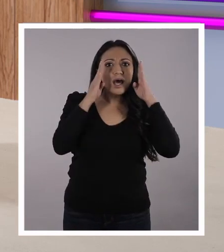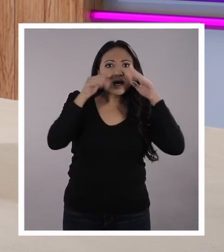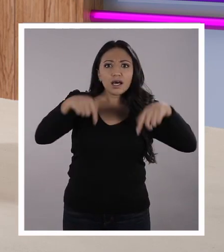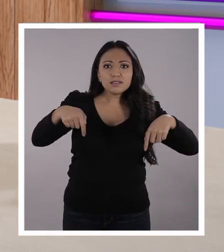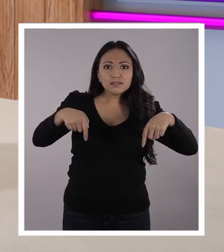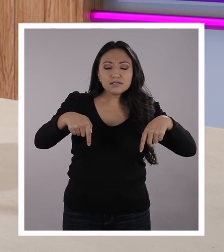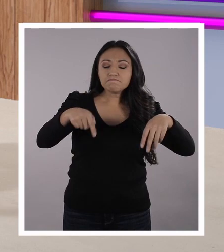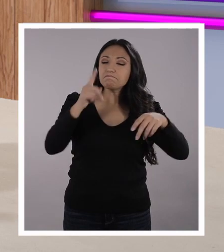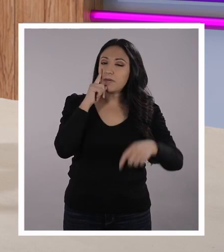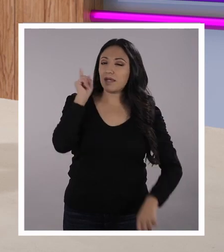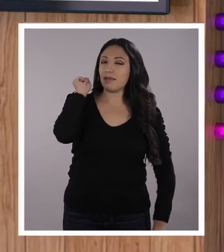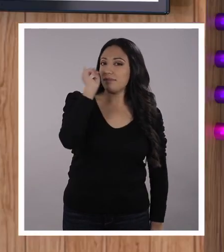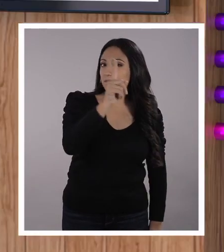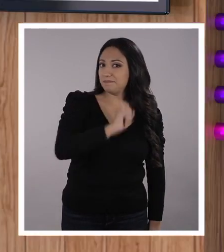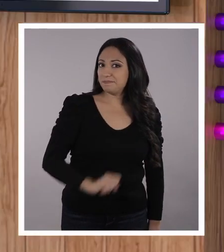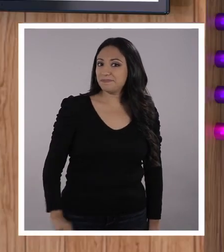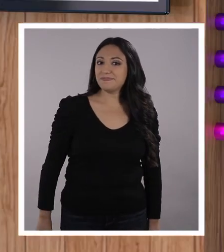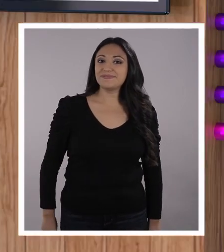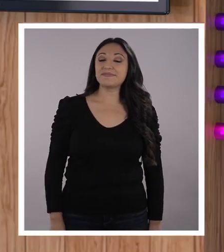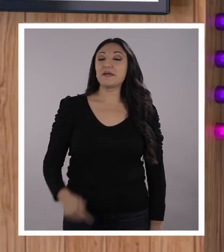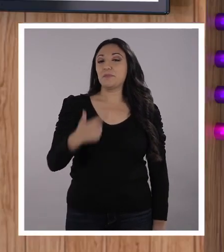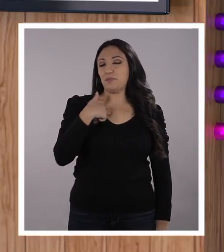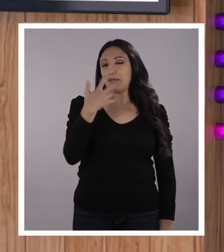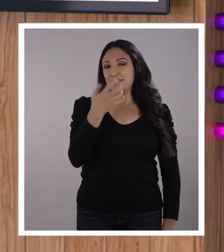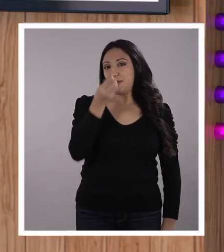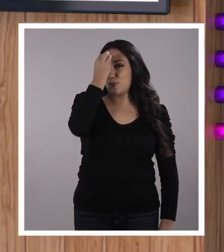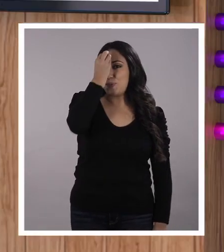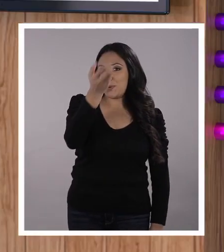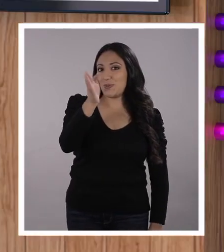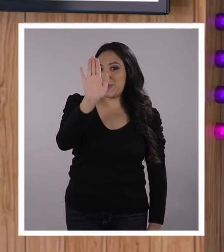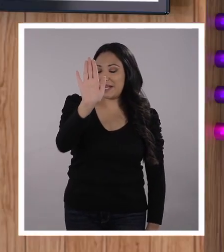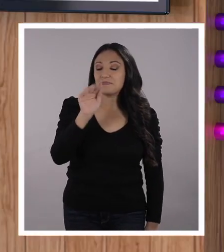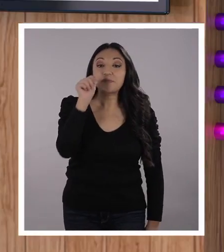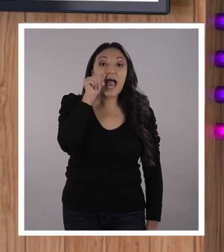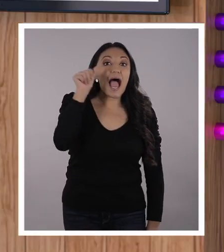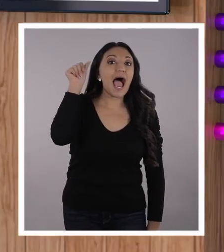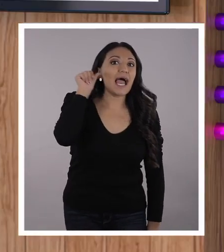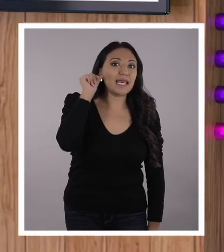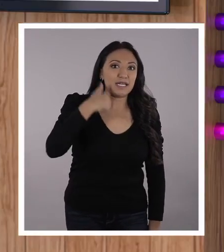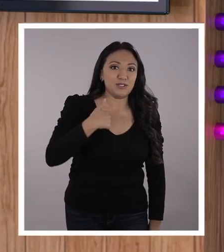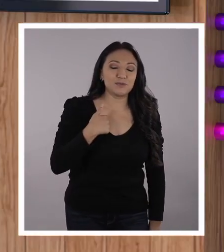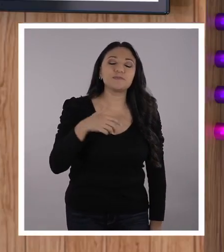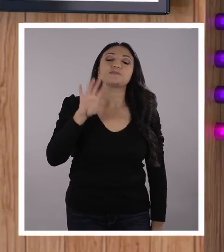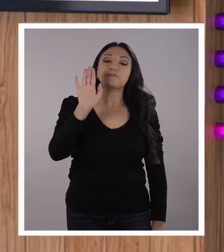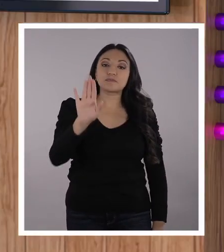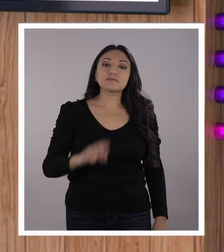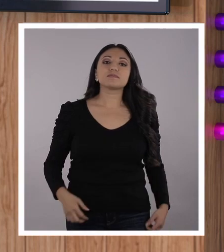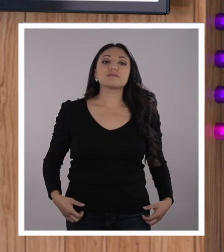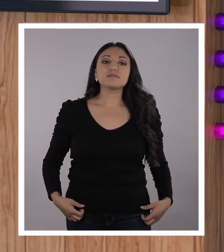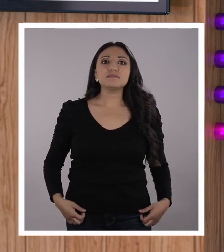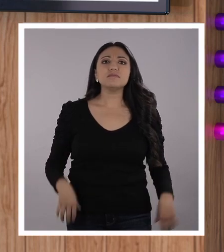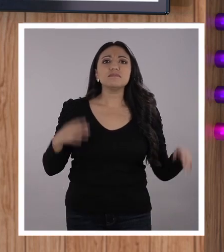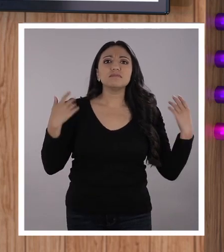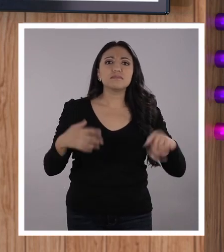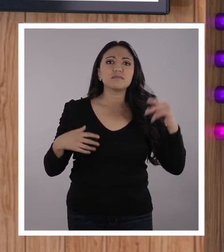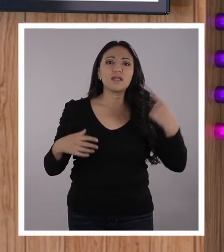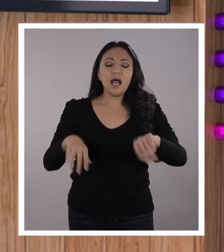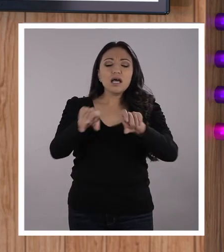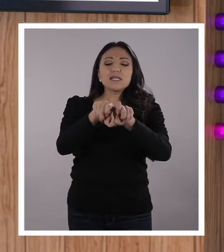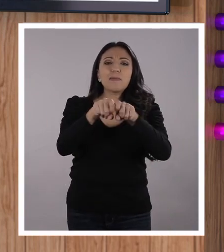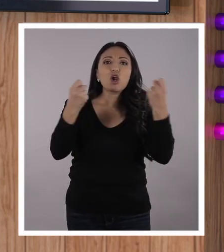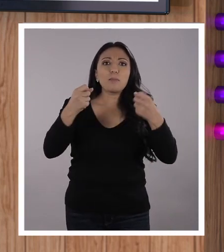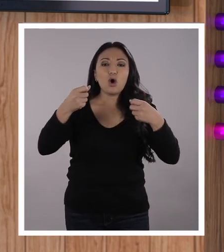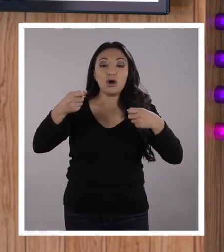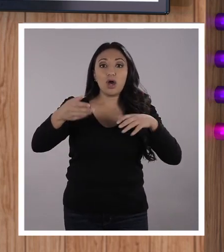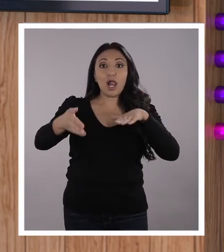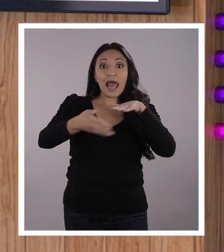lugar indicado. Les quiero contar algo que me pasó ayer. Imagínense, se me rompió una